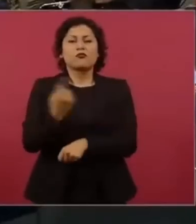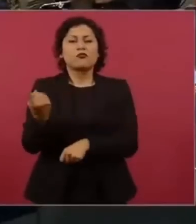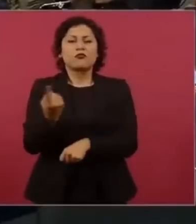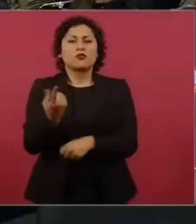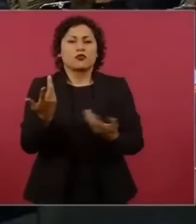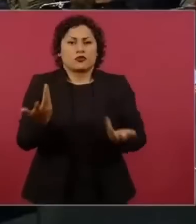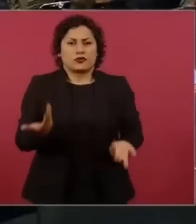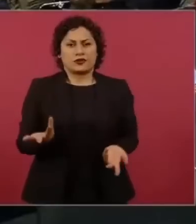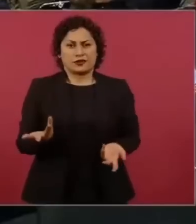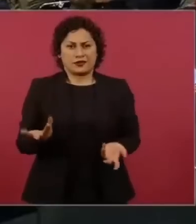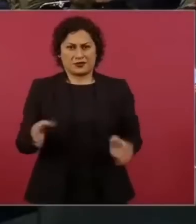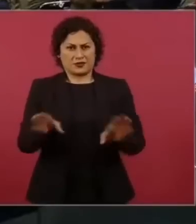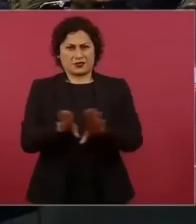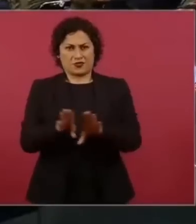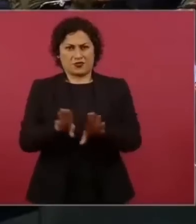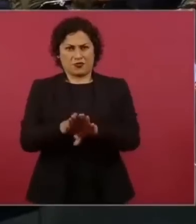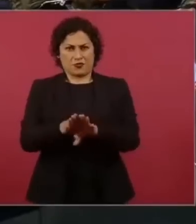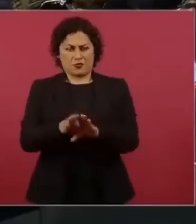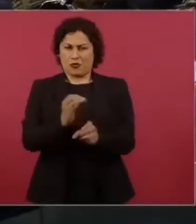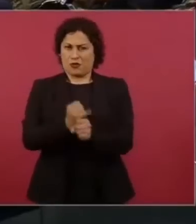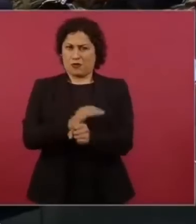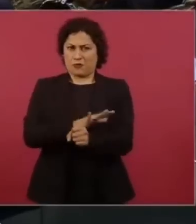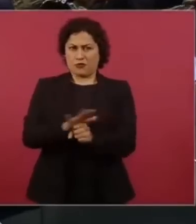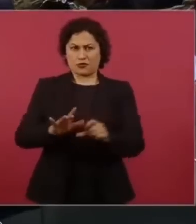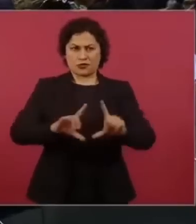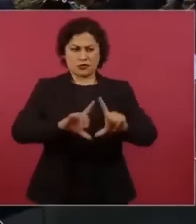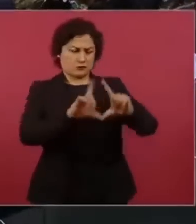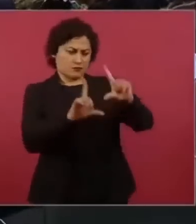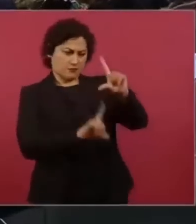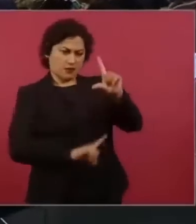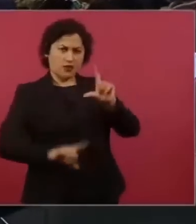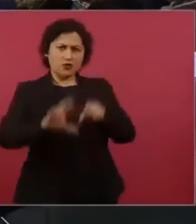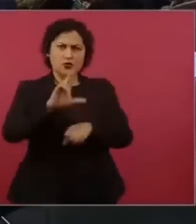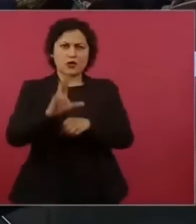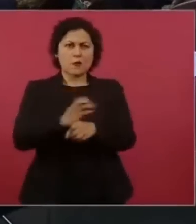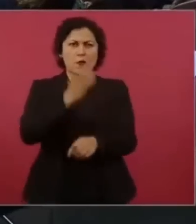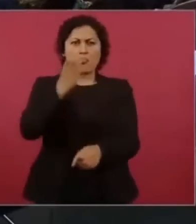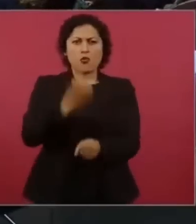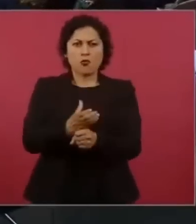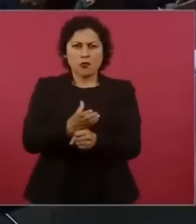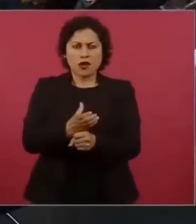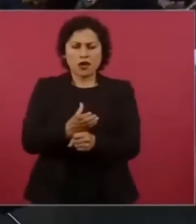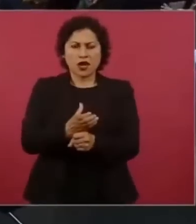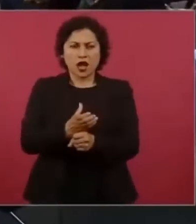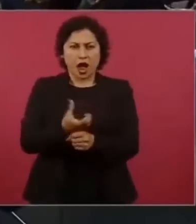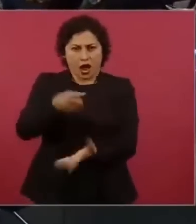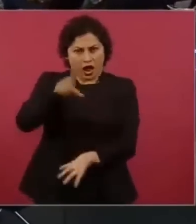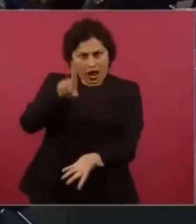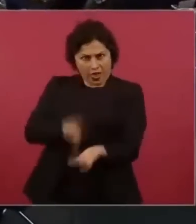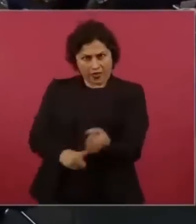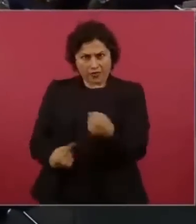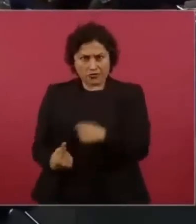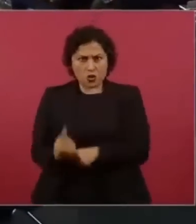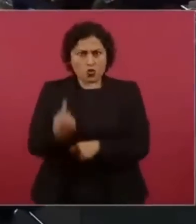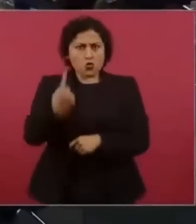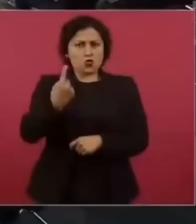no viviéramos en una república, sino en un poder